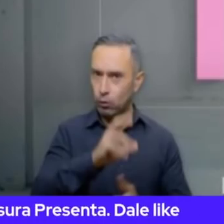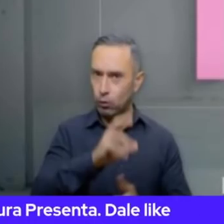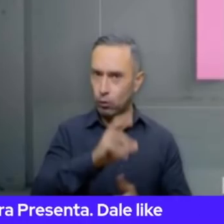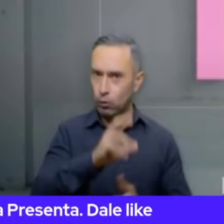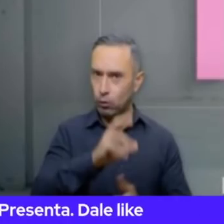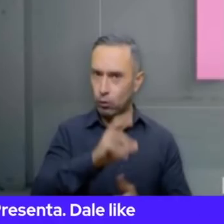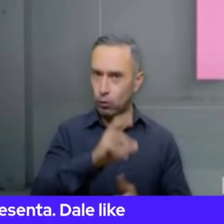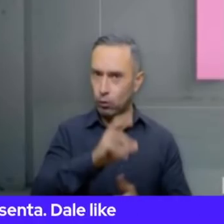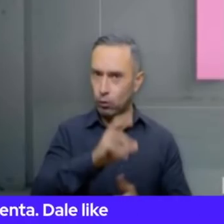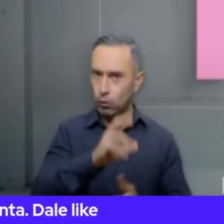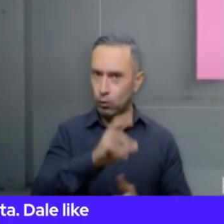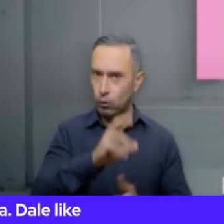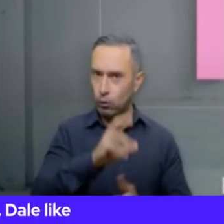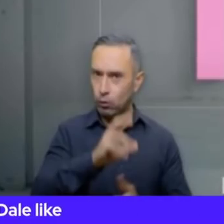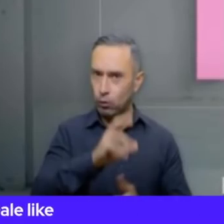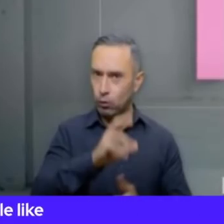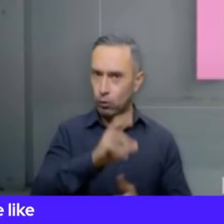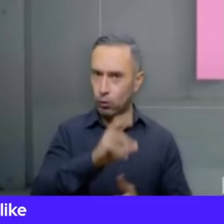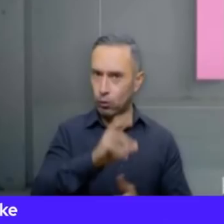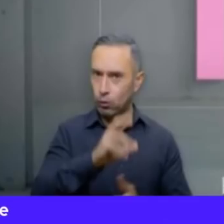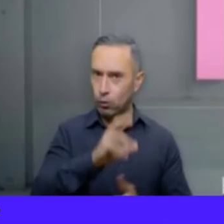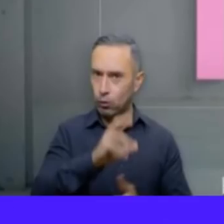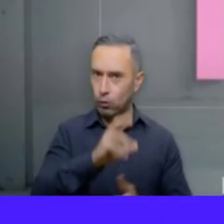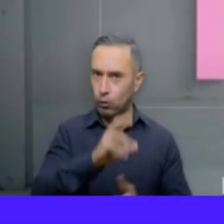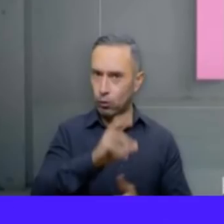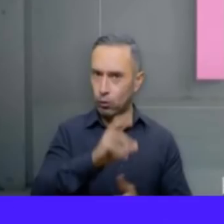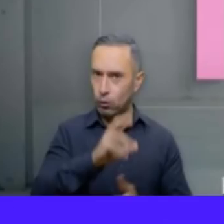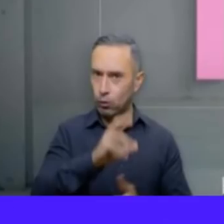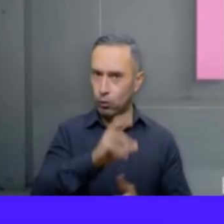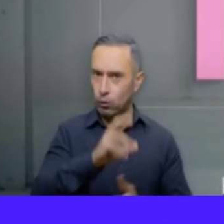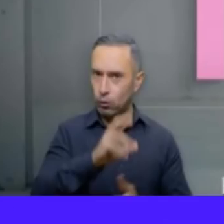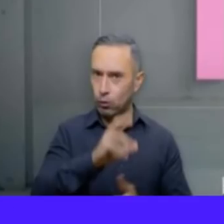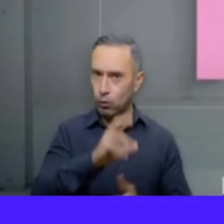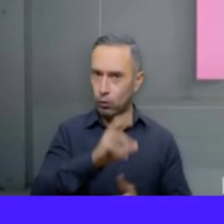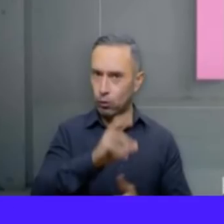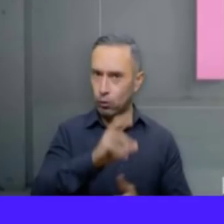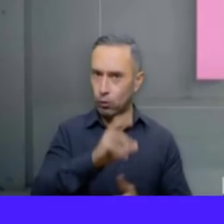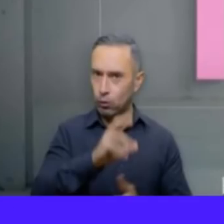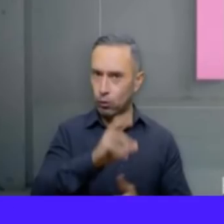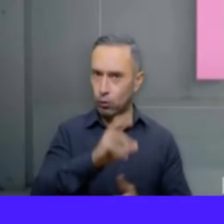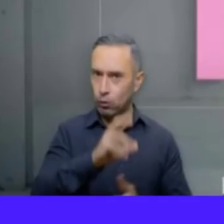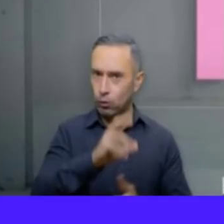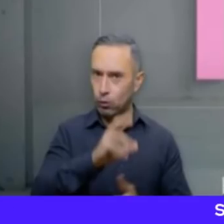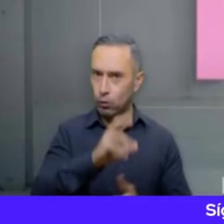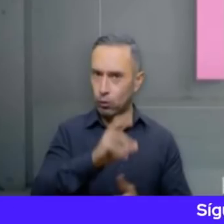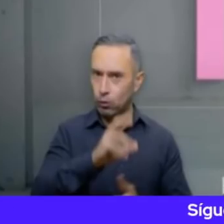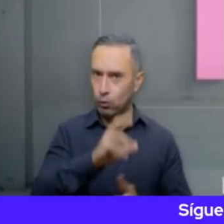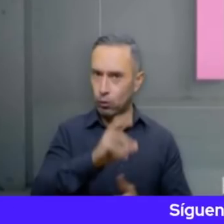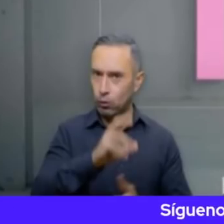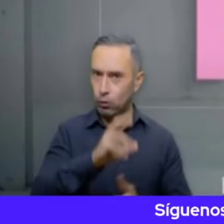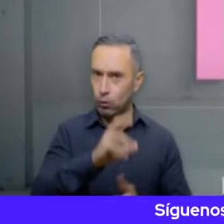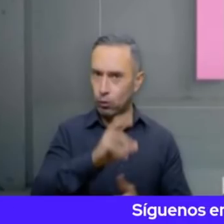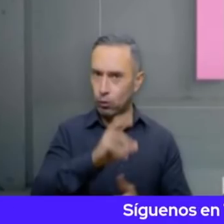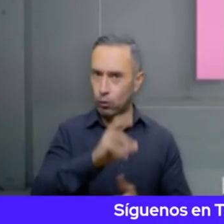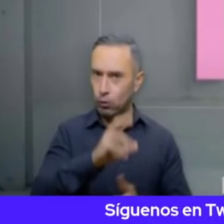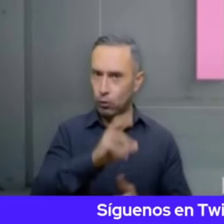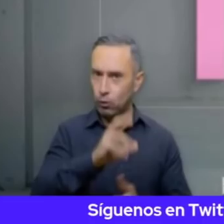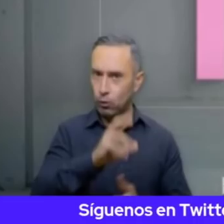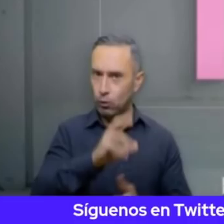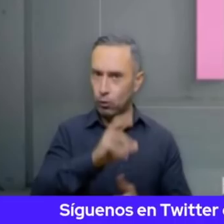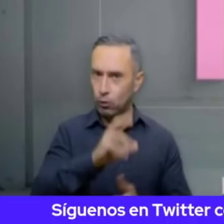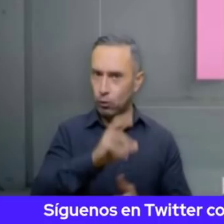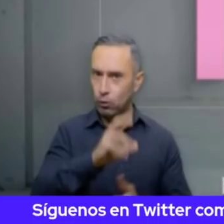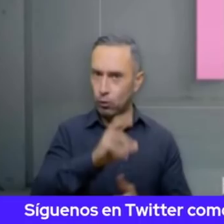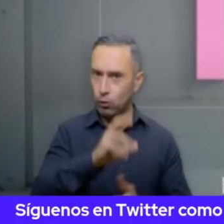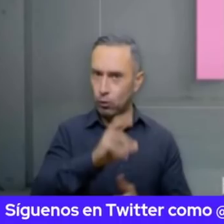también incluye a que se investiguen también a Marcelo Ebrard, al presidente López Obrador cuando fue jefe de gobierno.